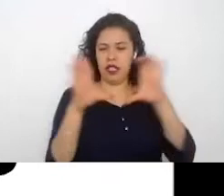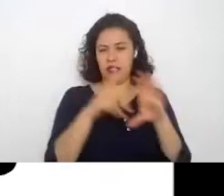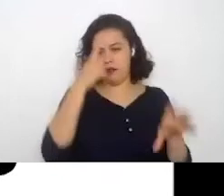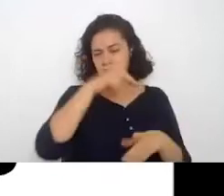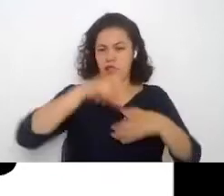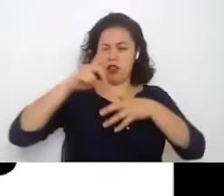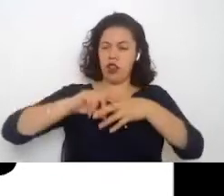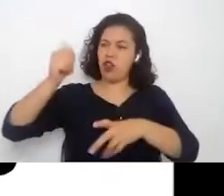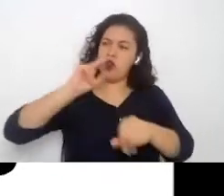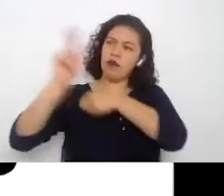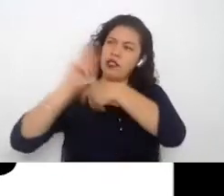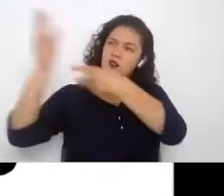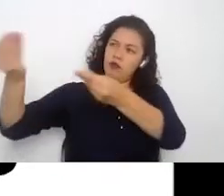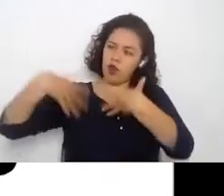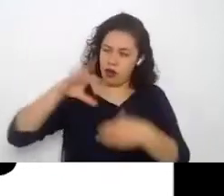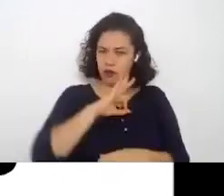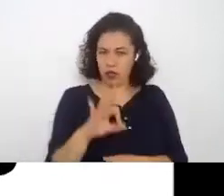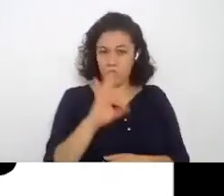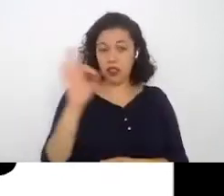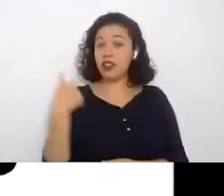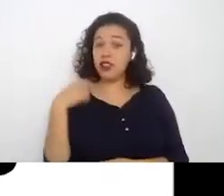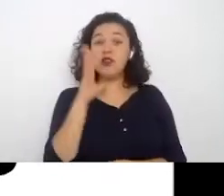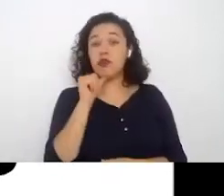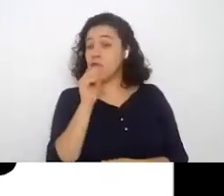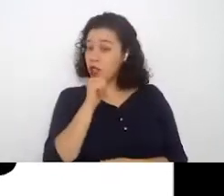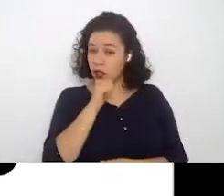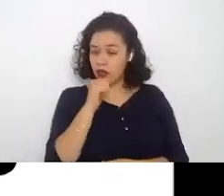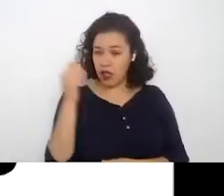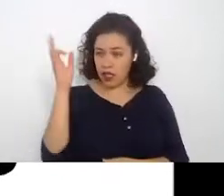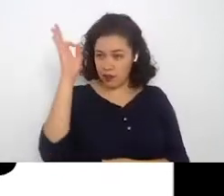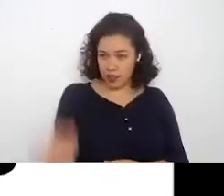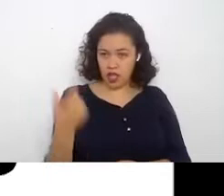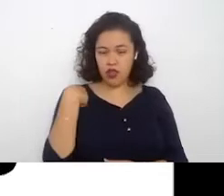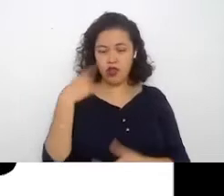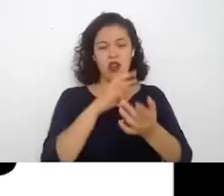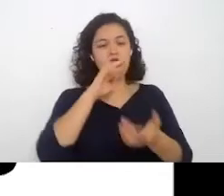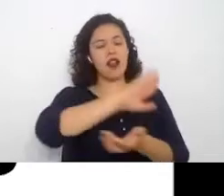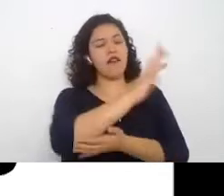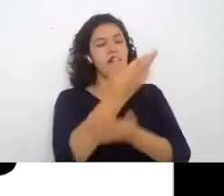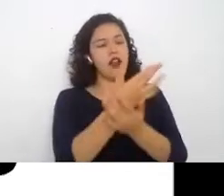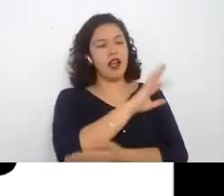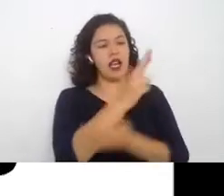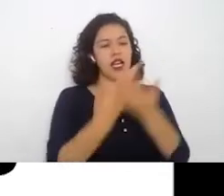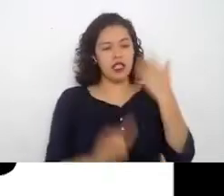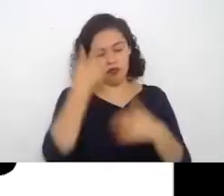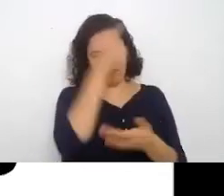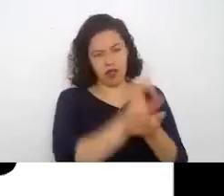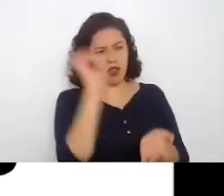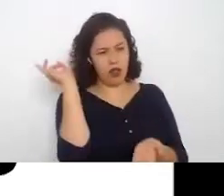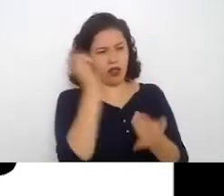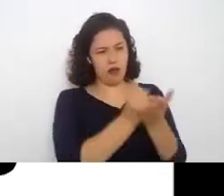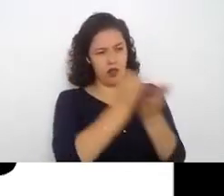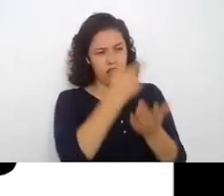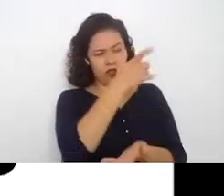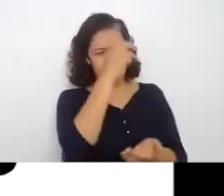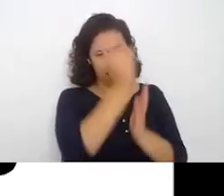donativos en el extranjero. Si no es así, no podemos emitir un recibo deducible de impuestos y tampoco se debería